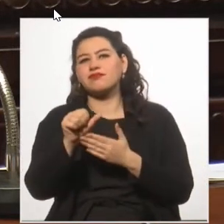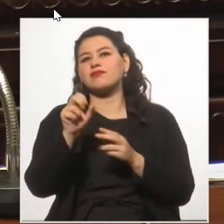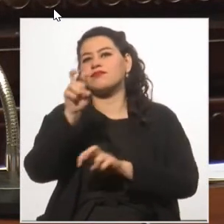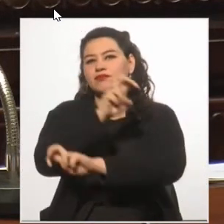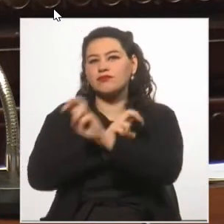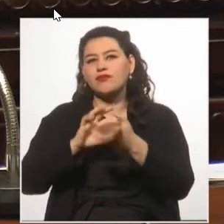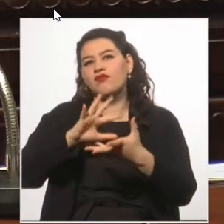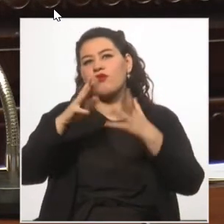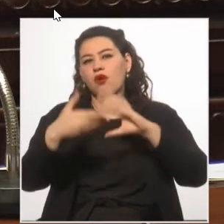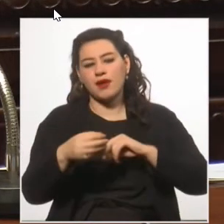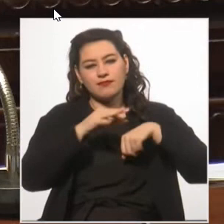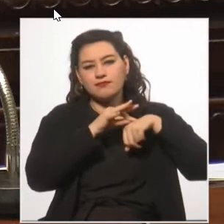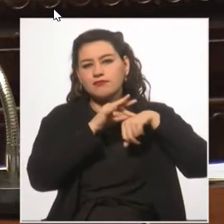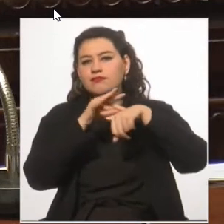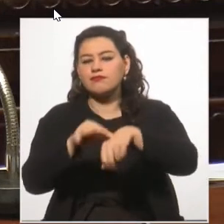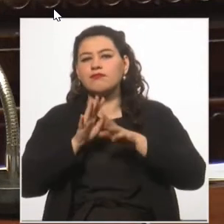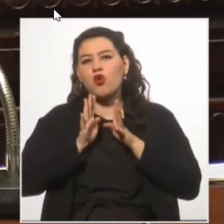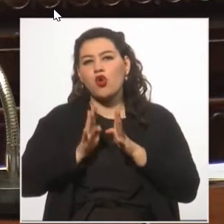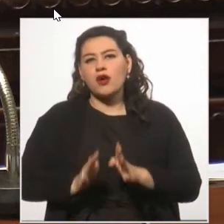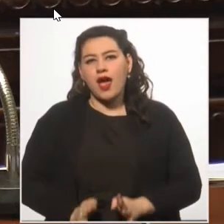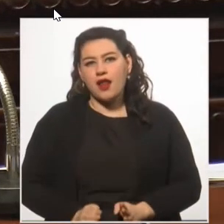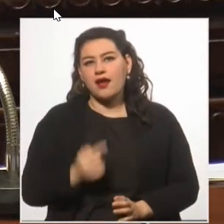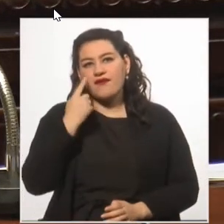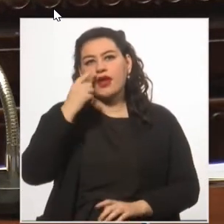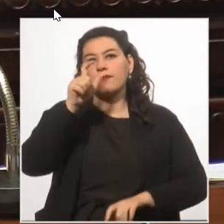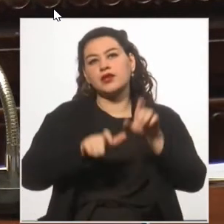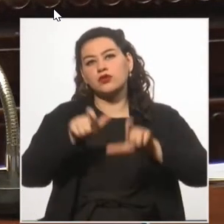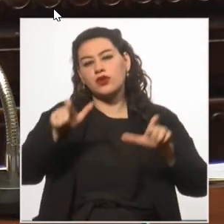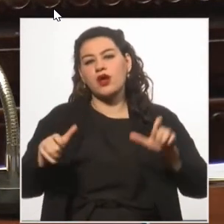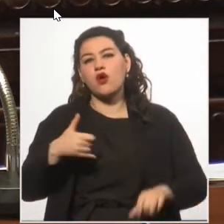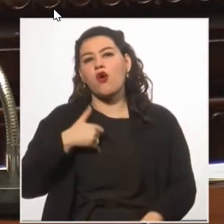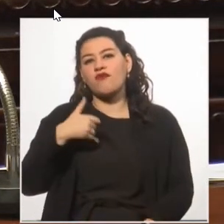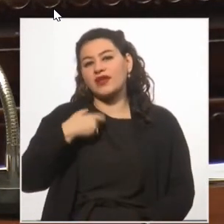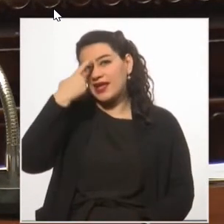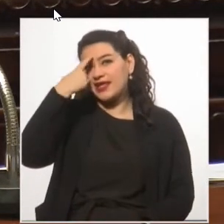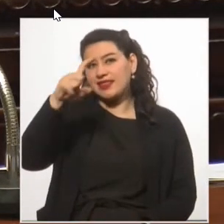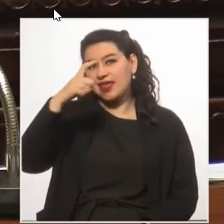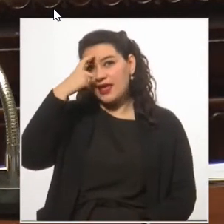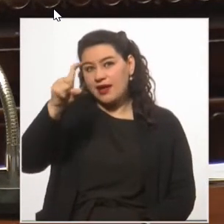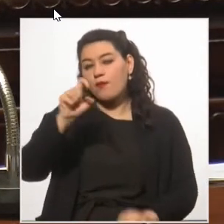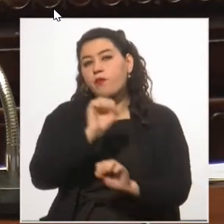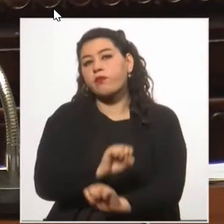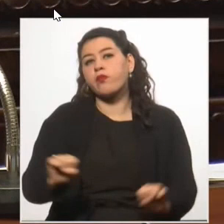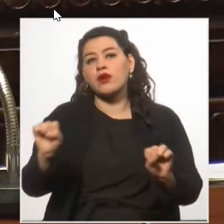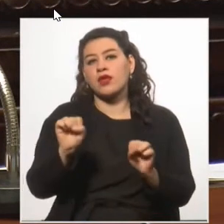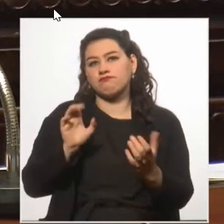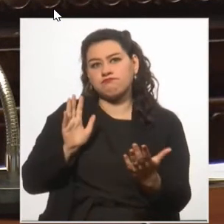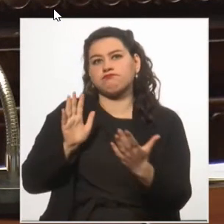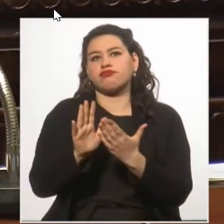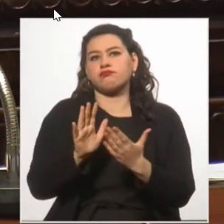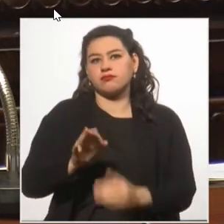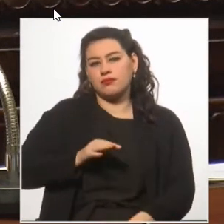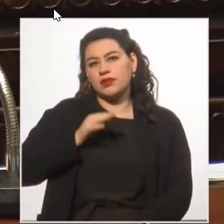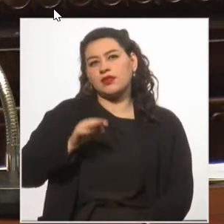un programa de orientación moral, a fijar en los jóvenes las ideas con las que puedan enfrentarse a la